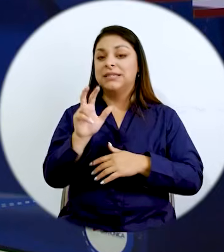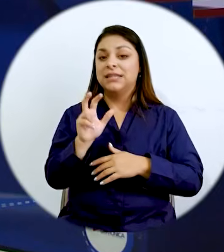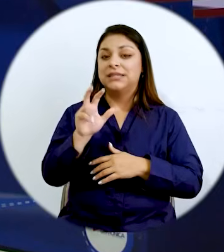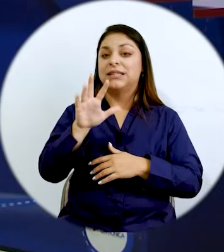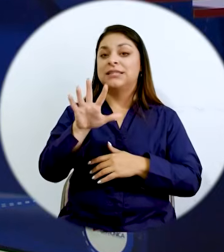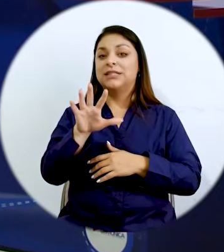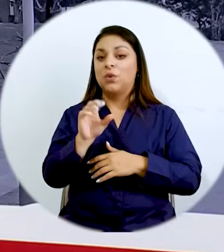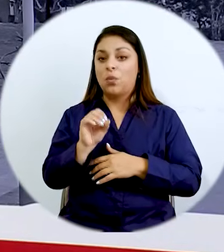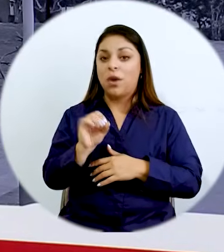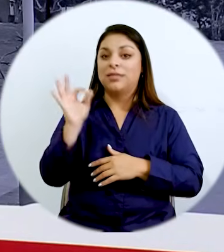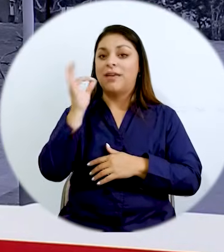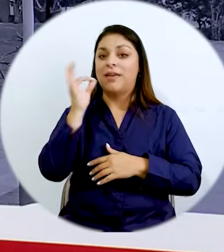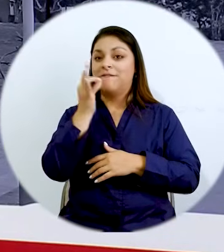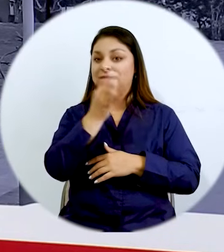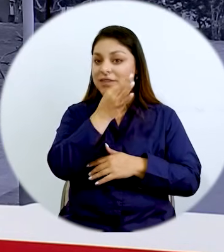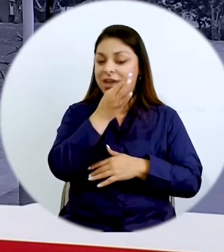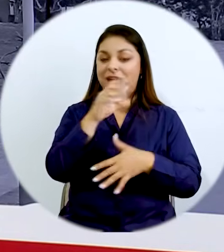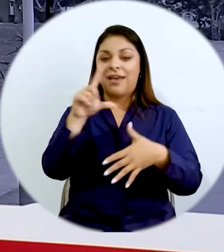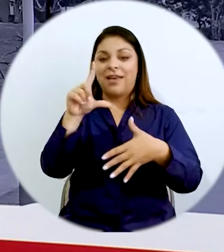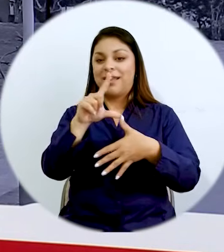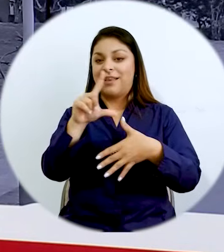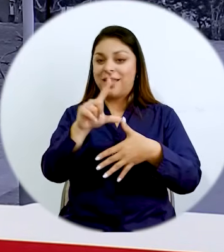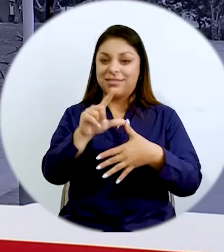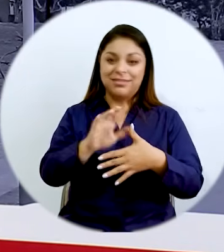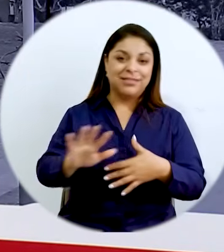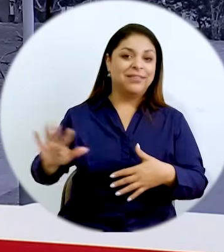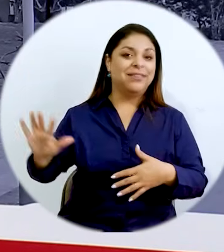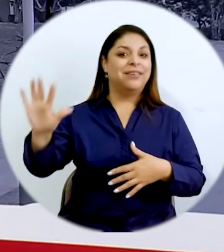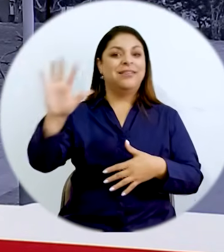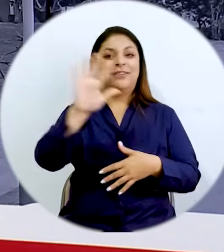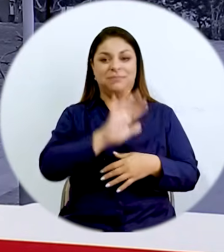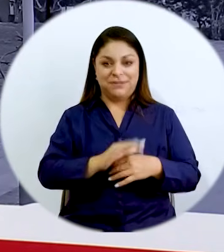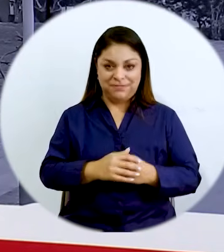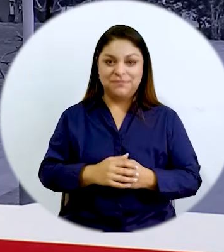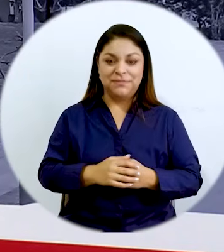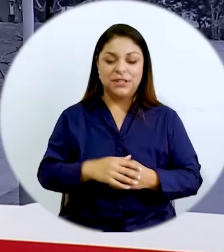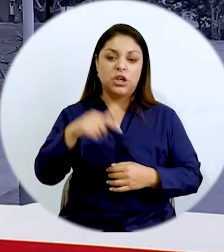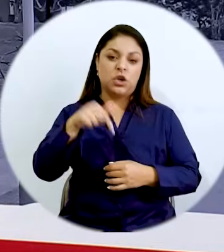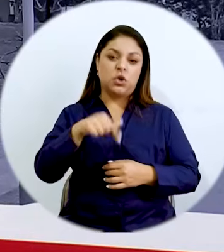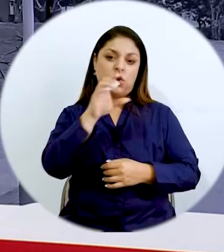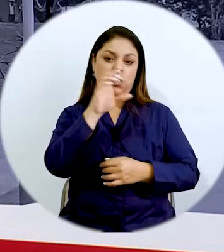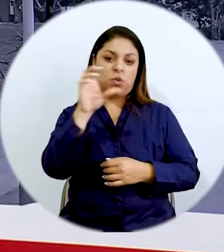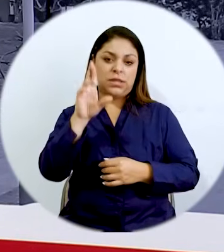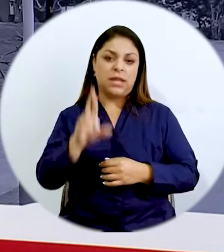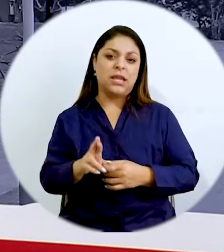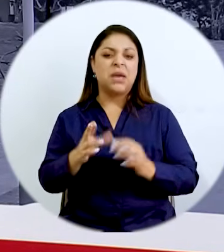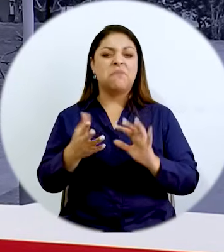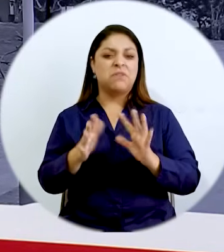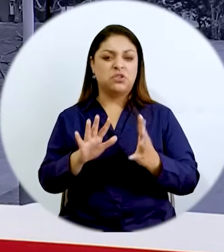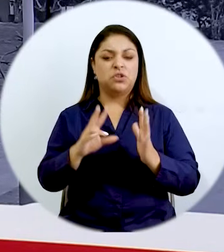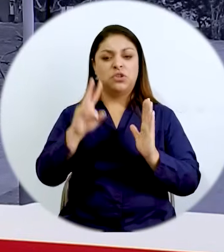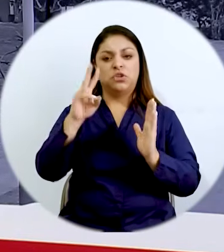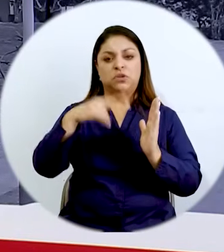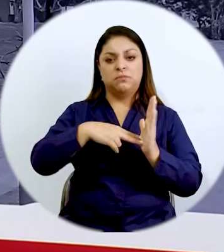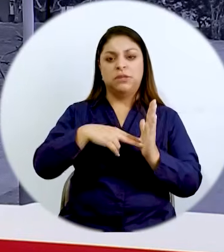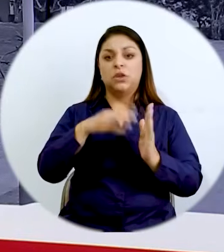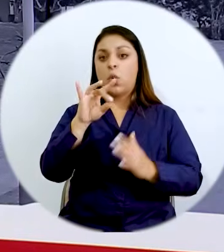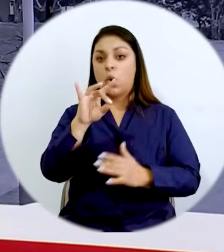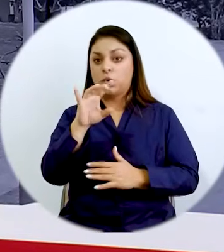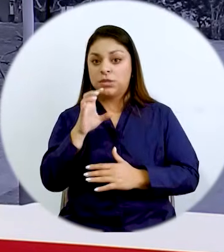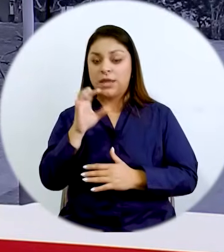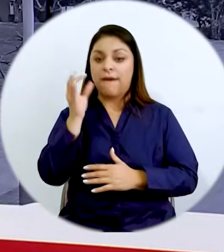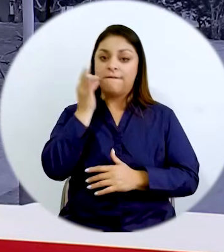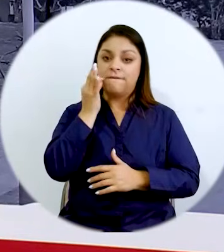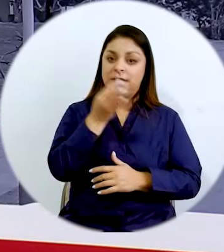3.350 fincas en toda Latinoamérica. Muy bien. En toda Latinoamérica, en Costa Rica estamos hablando de cerca de